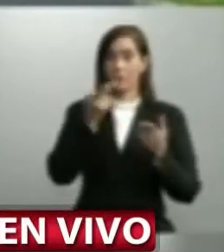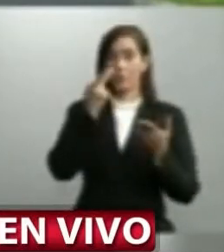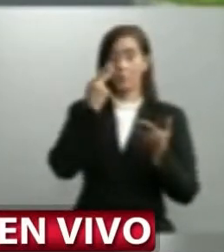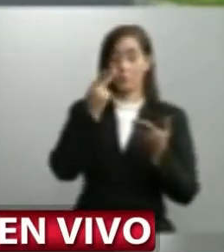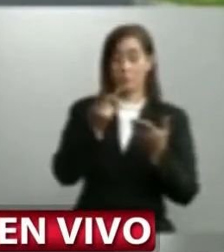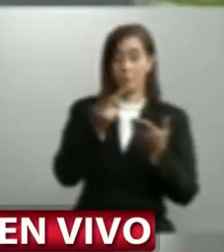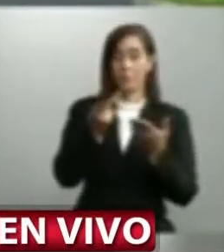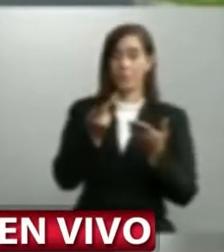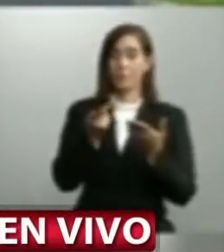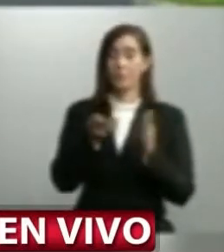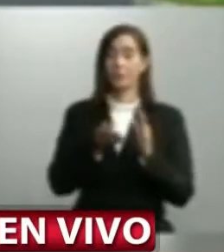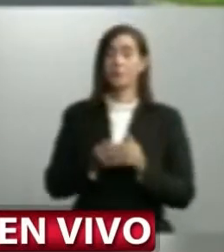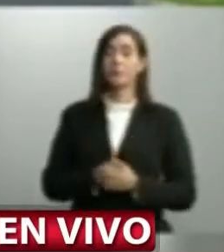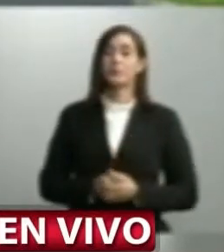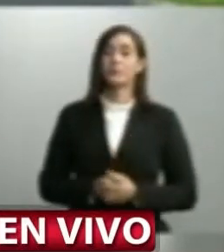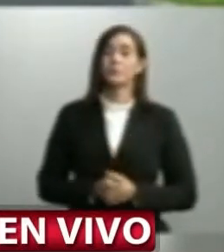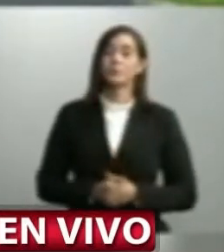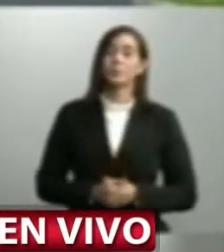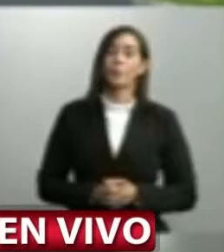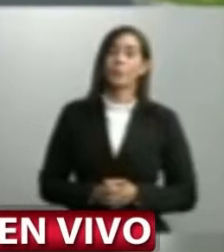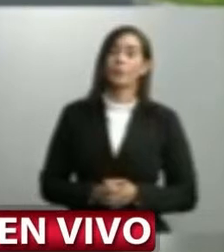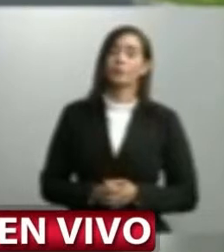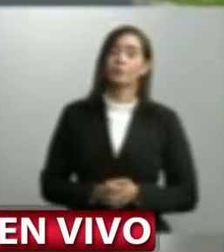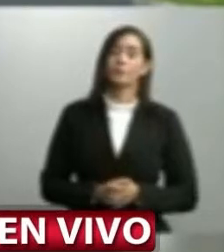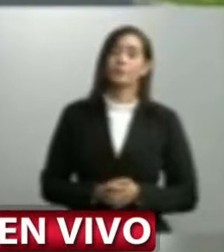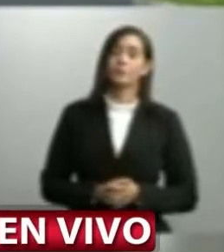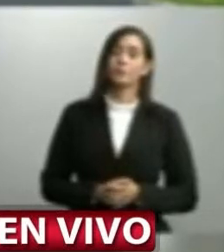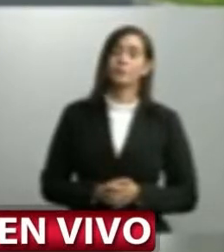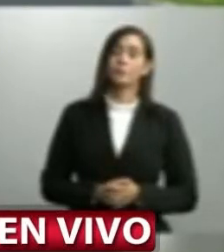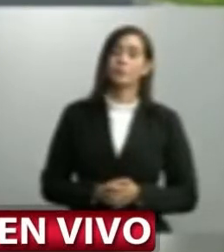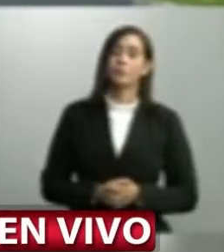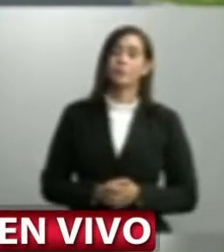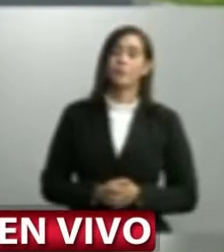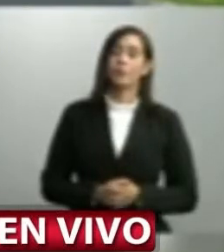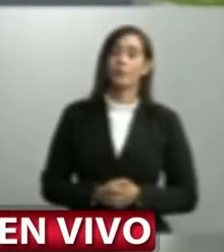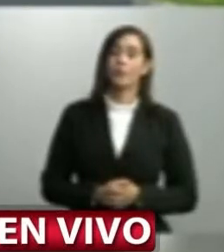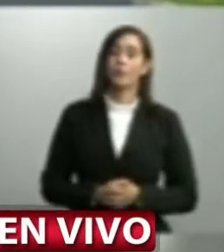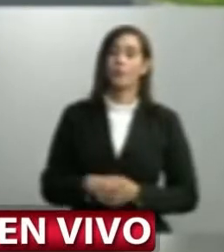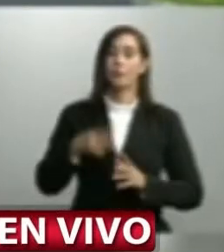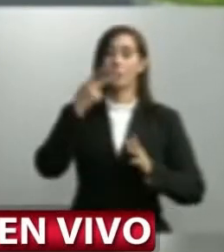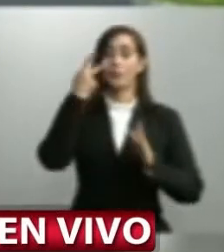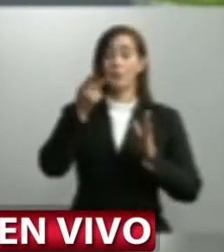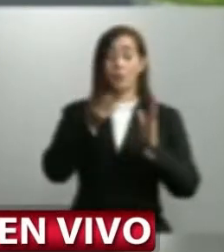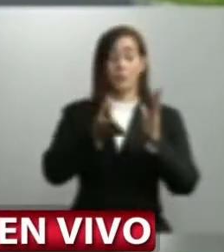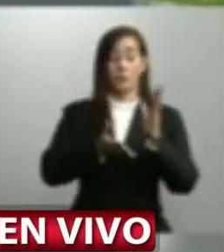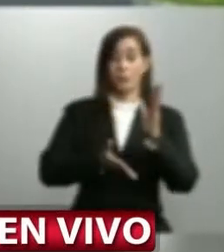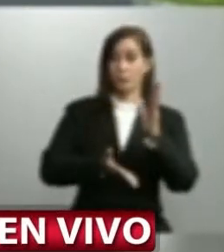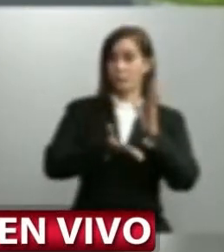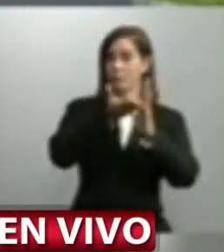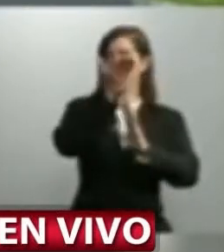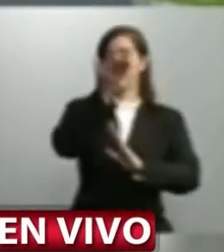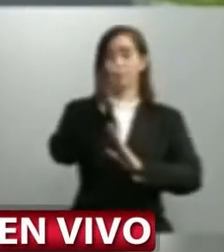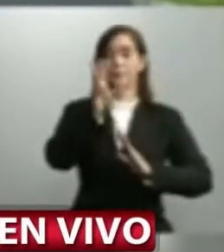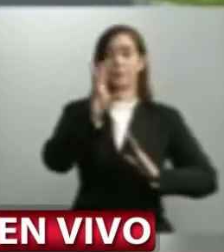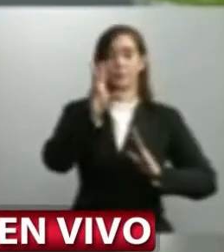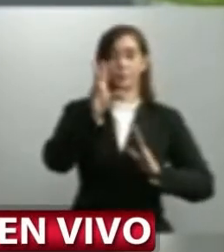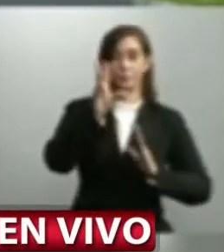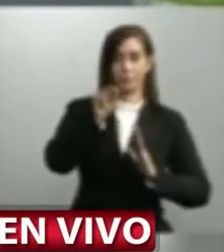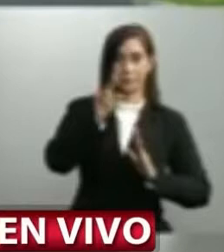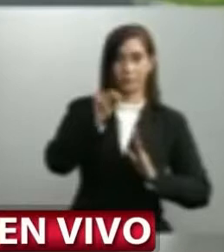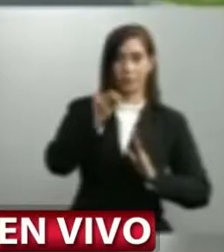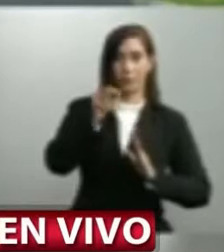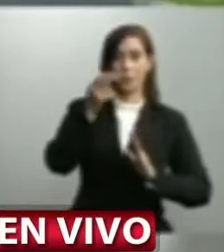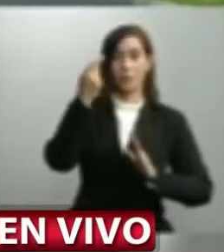datos epidemiológicos que estamos mostrando a ustedes no muestren una descomposición notable